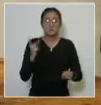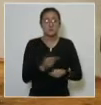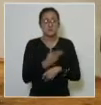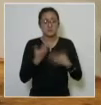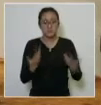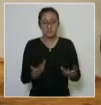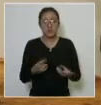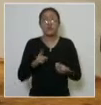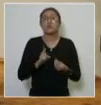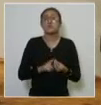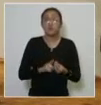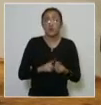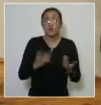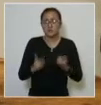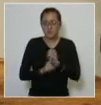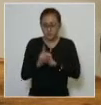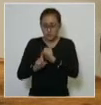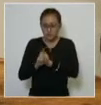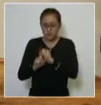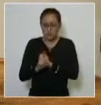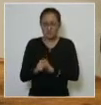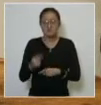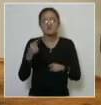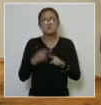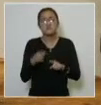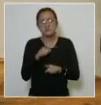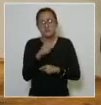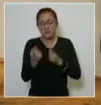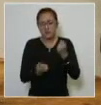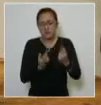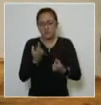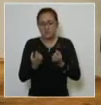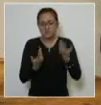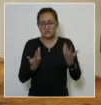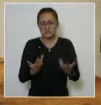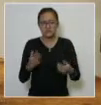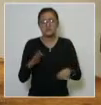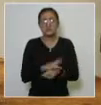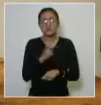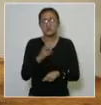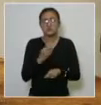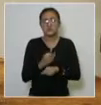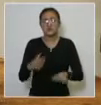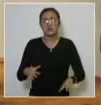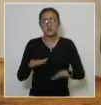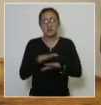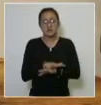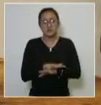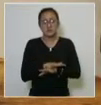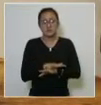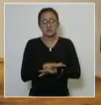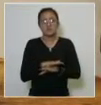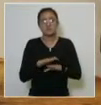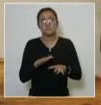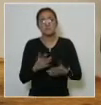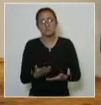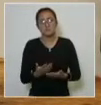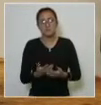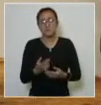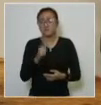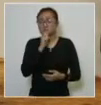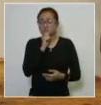irregularidades, o dónde las hubo, o quiénes las cometieron. Y por eso hay una renovación general.